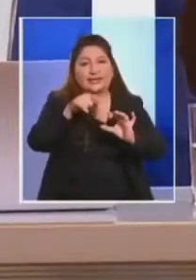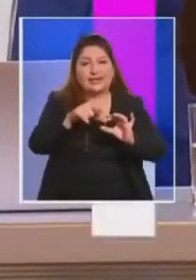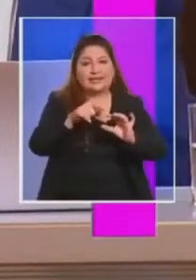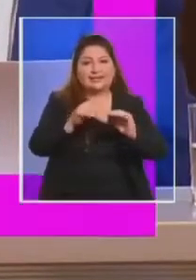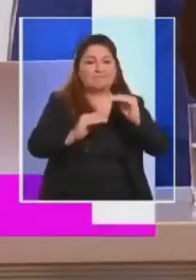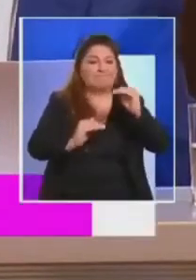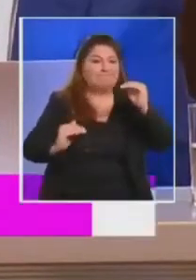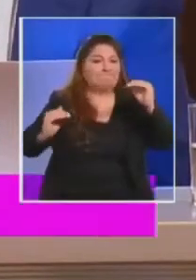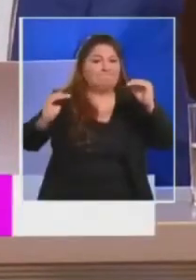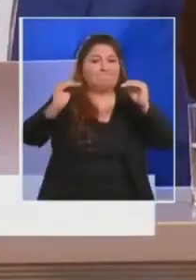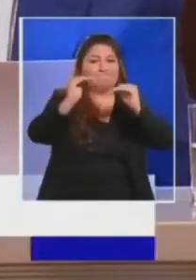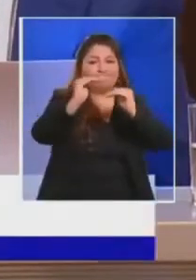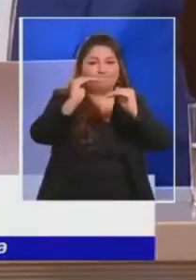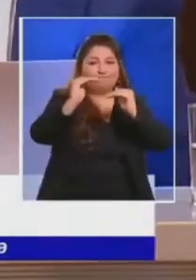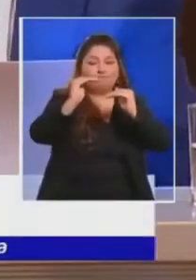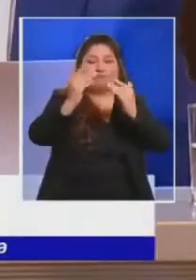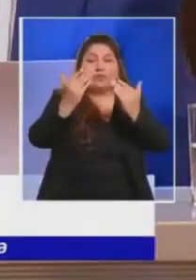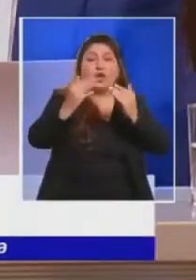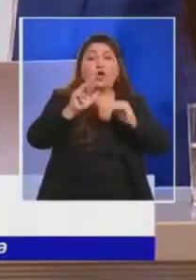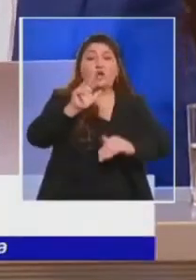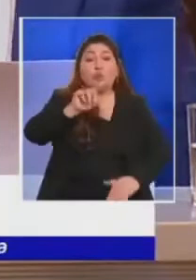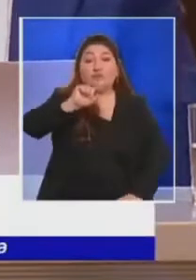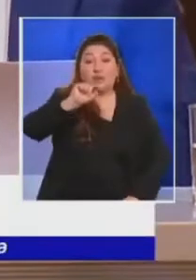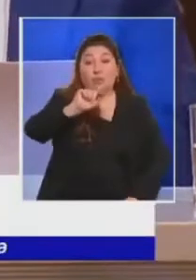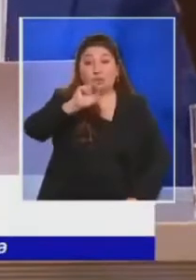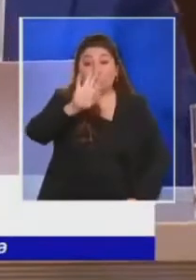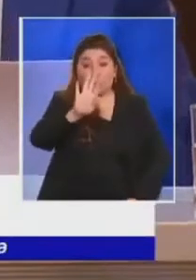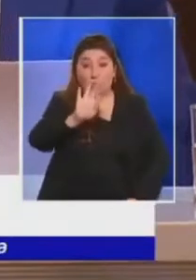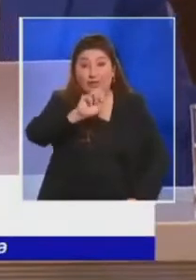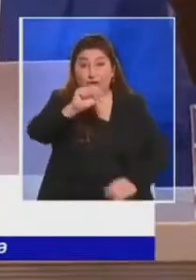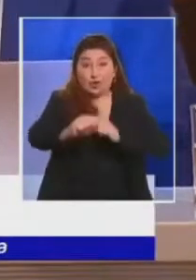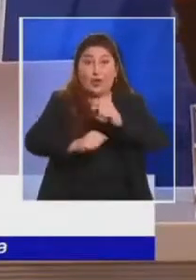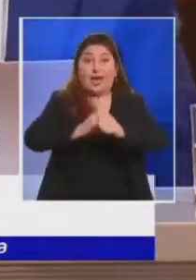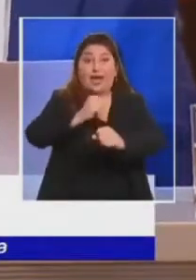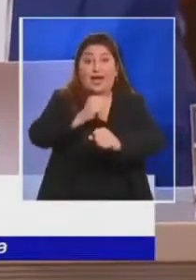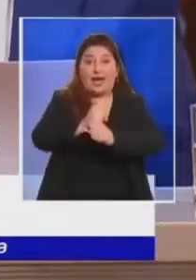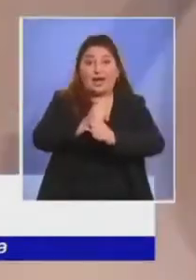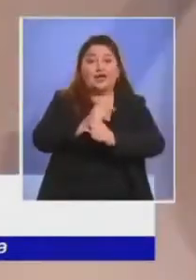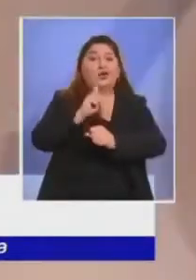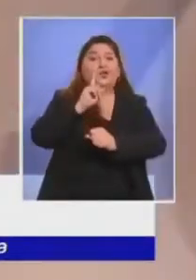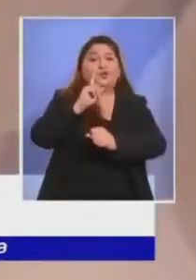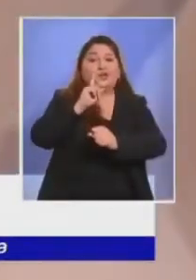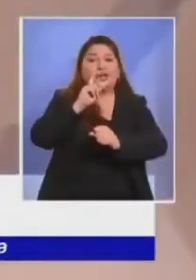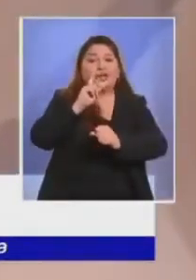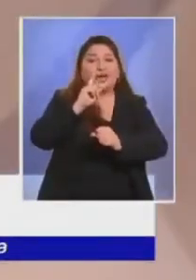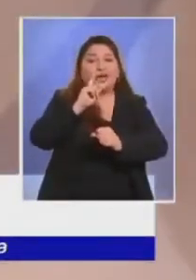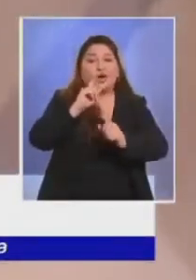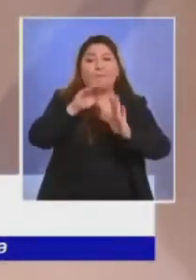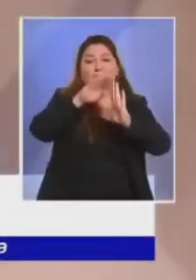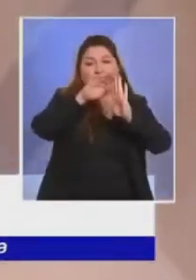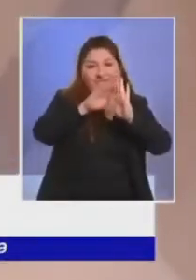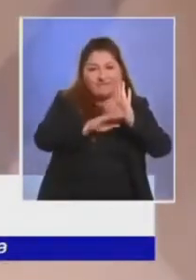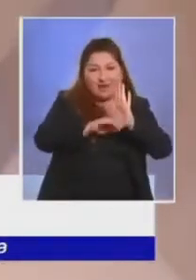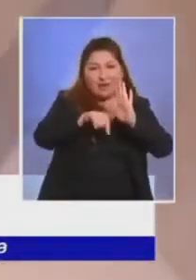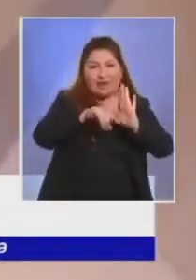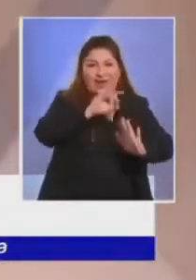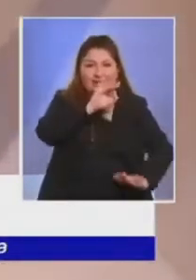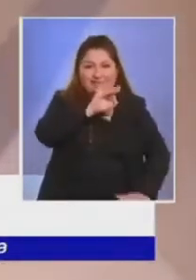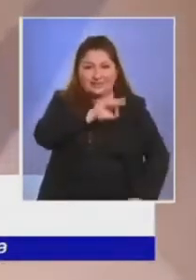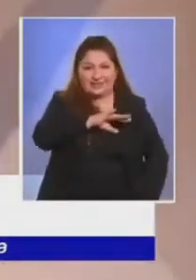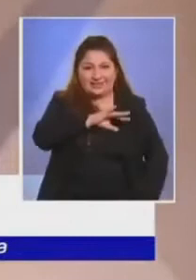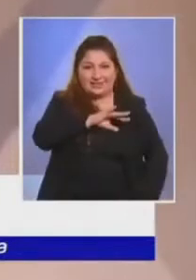en Chile. 9.4 años de escolaridad promedio tienen los segmentos más bajos de Chile, probablemente muchos de los que están